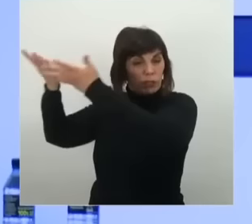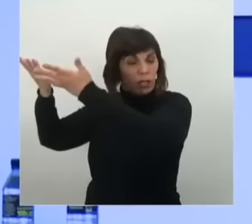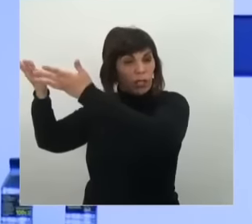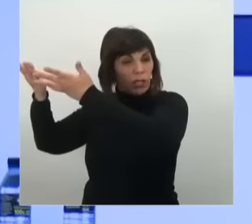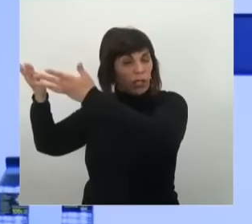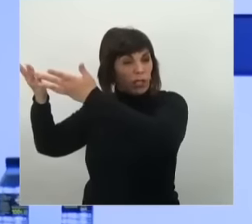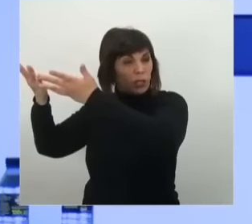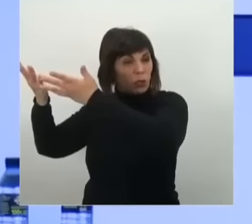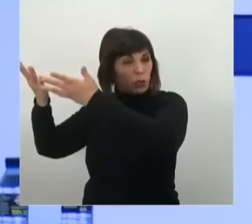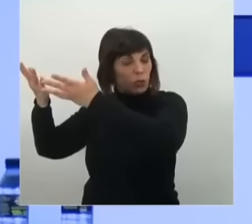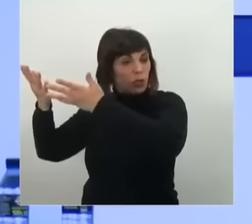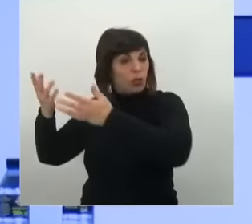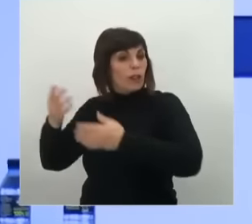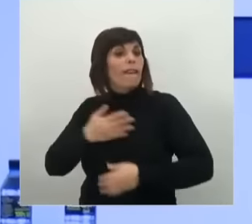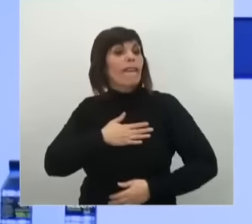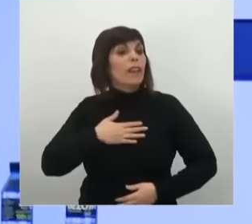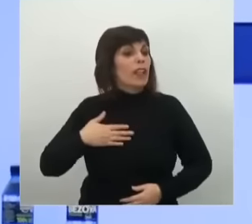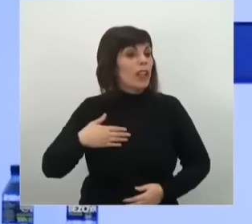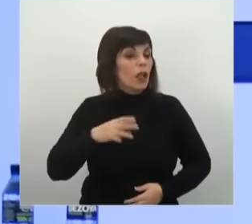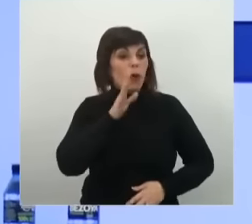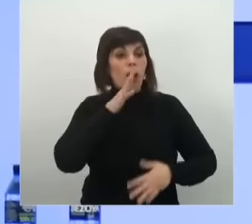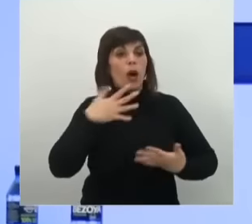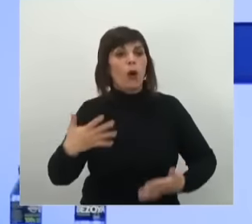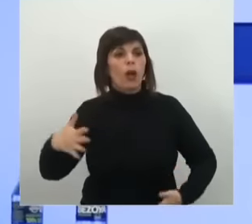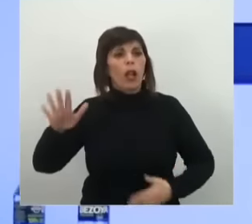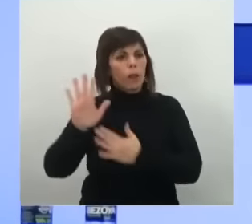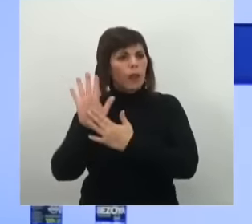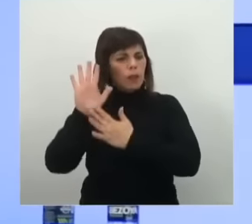levante su manito vamos a